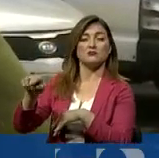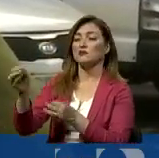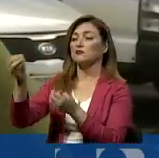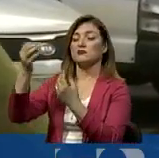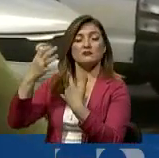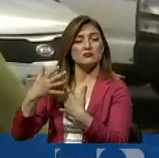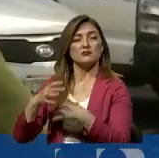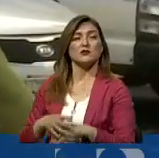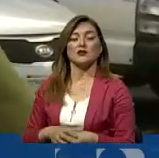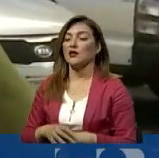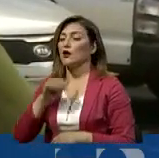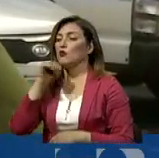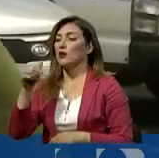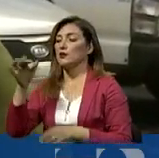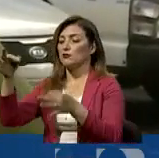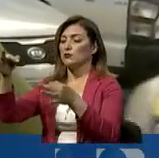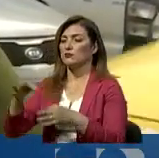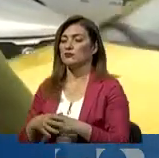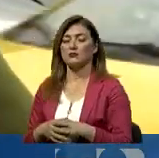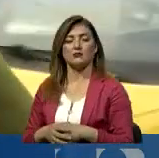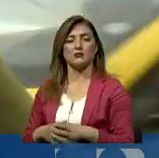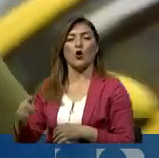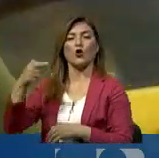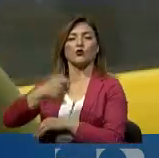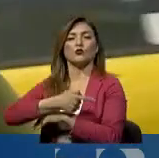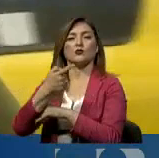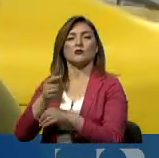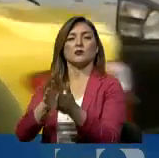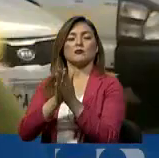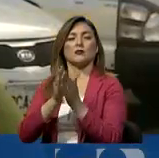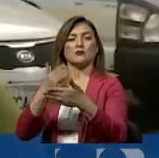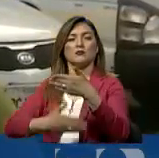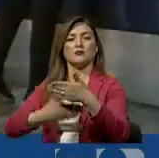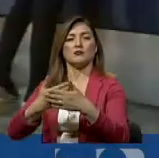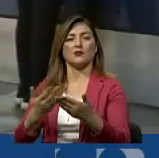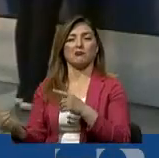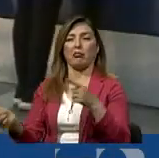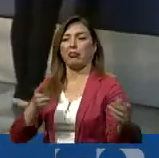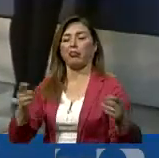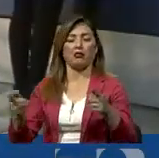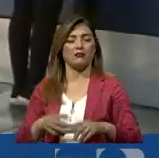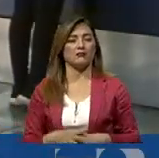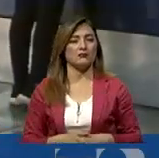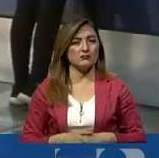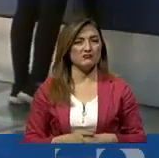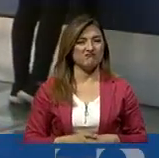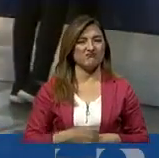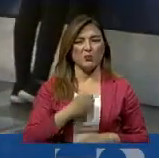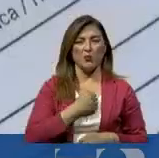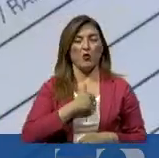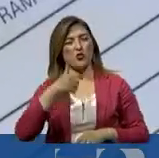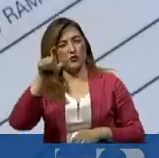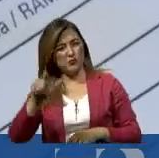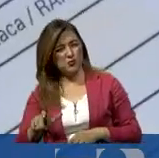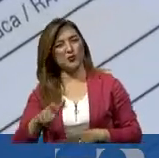informa. Dice, señora, le falta tal documento, venga otro día, vaya a pedirse el documento, y nos tienen así. Para la transferencia de dominio es